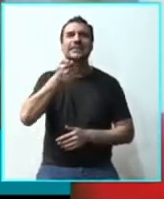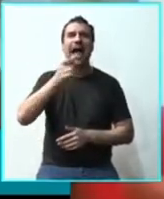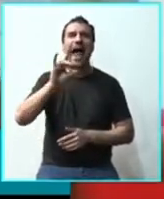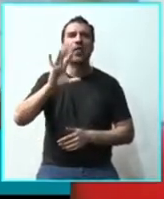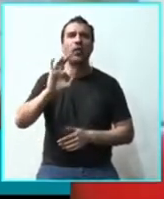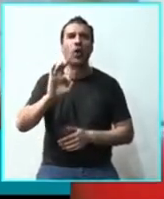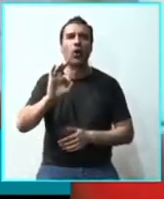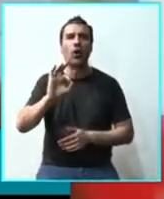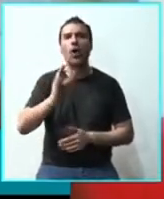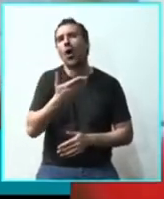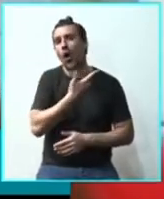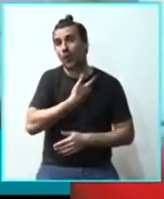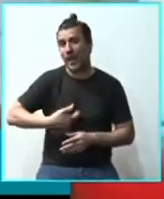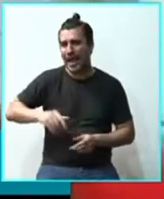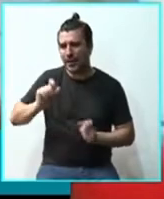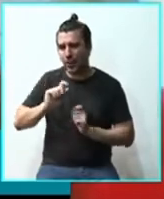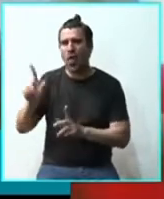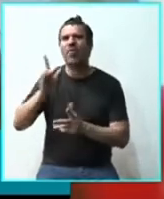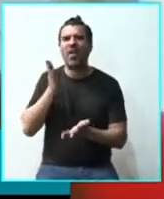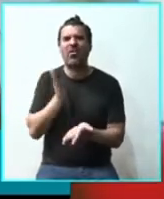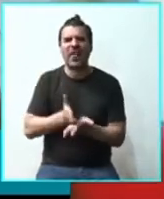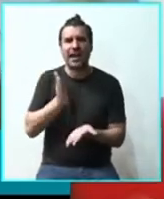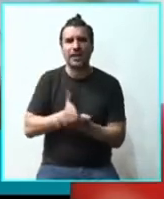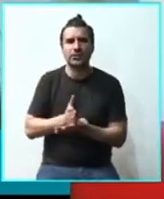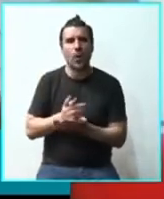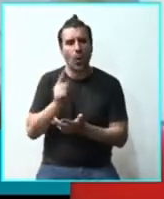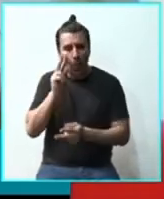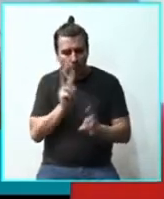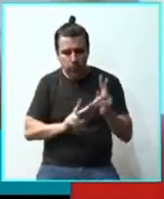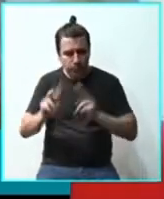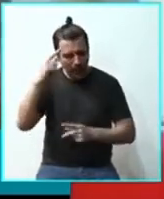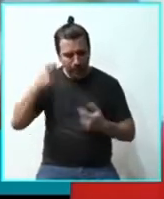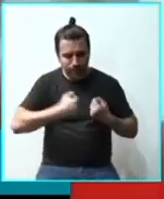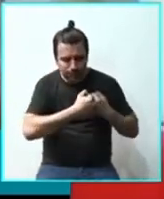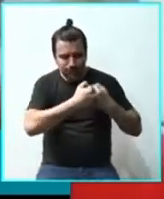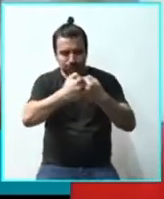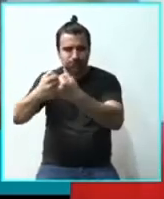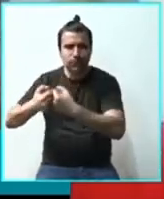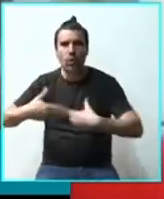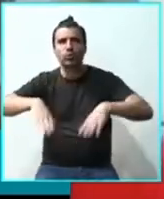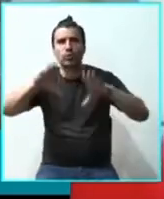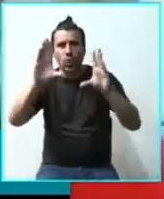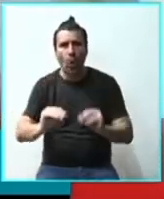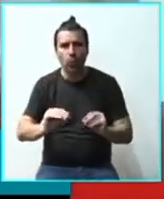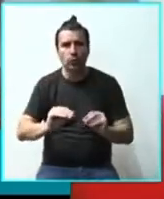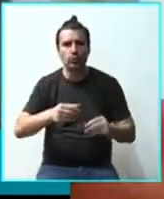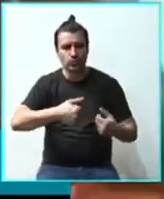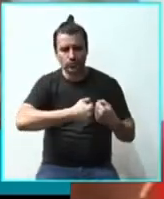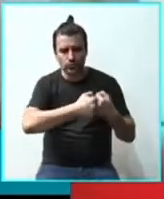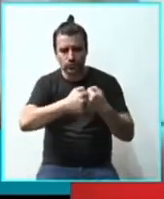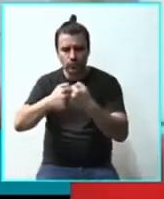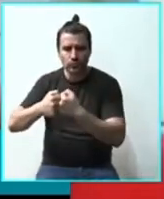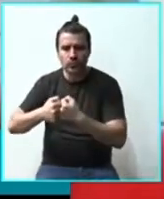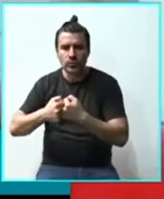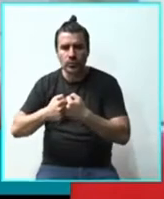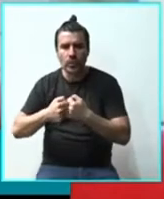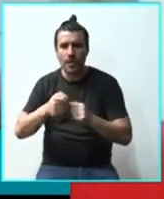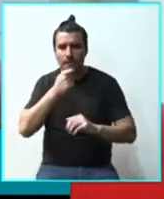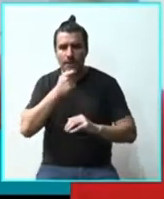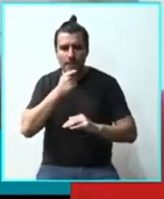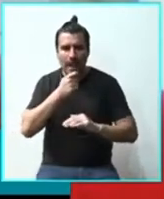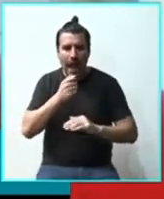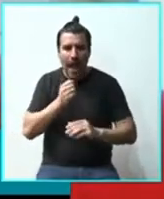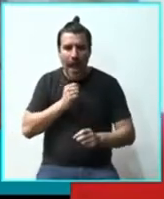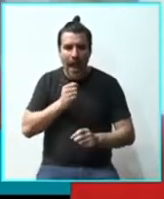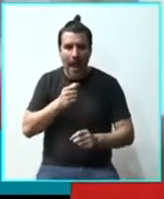construir entre todos y todas ese consenso democrático de cuál es el límite exacto entre la eficacia en materia